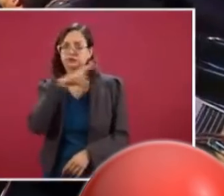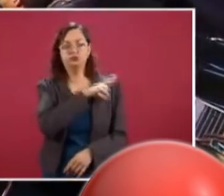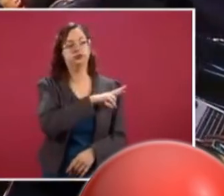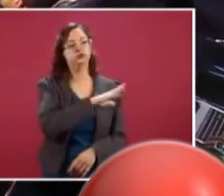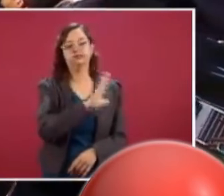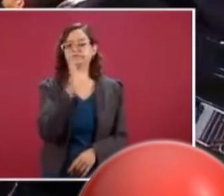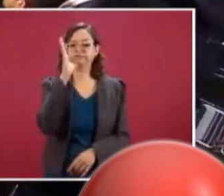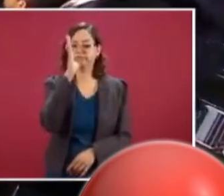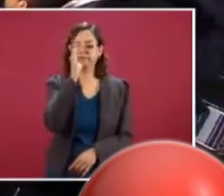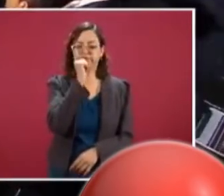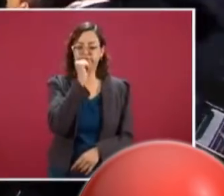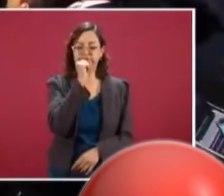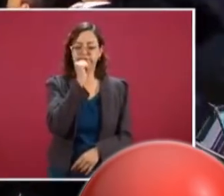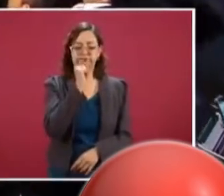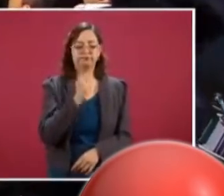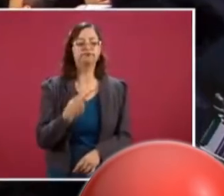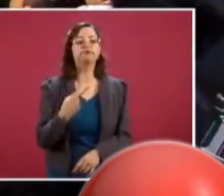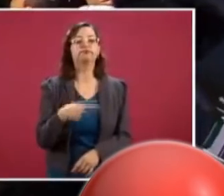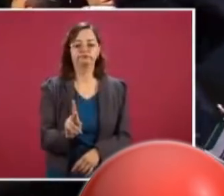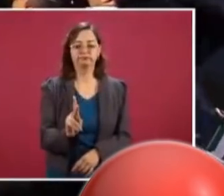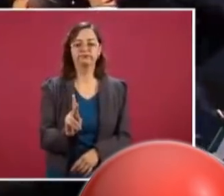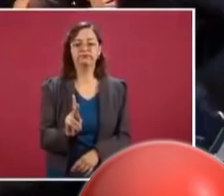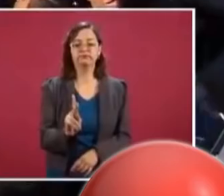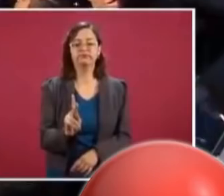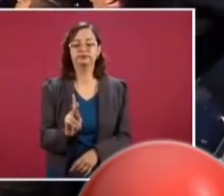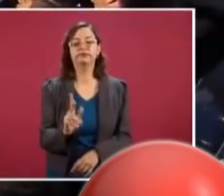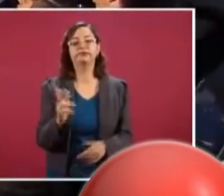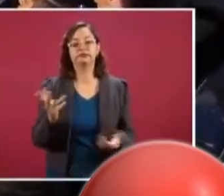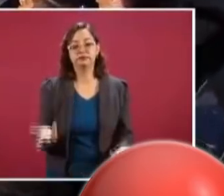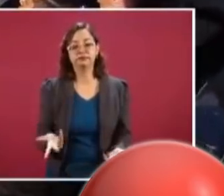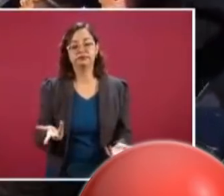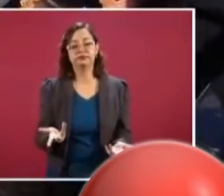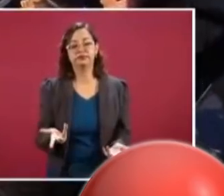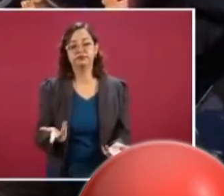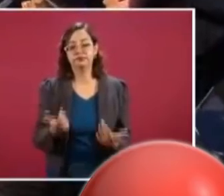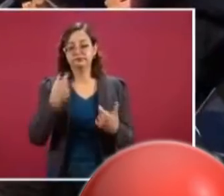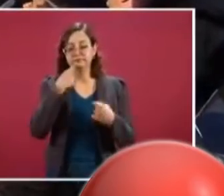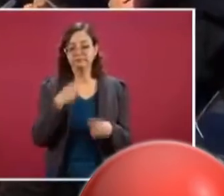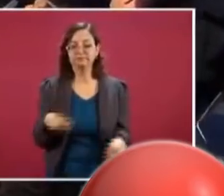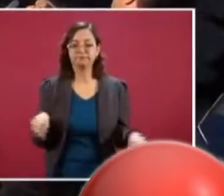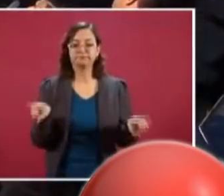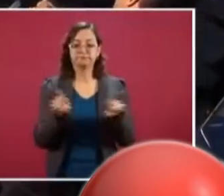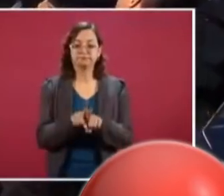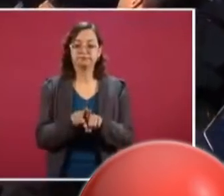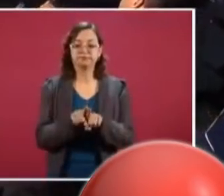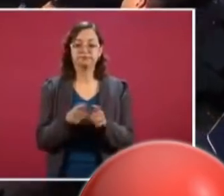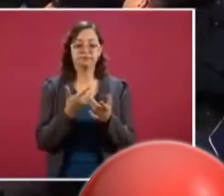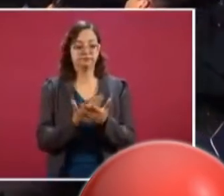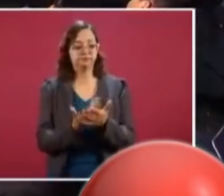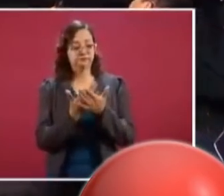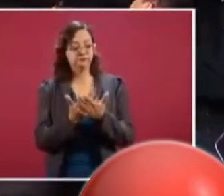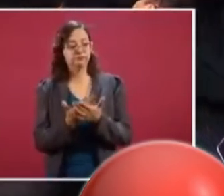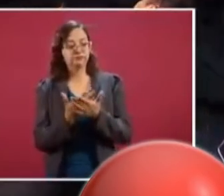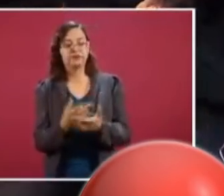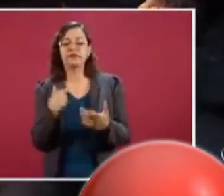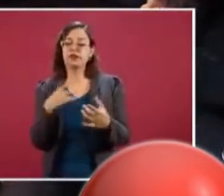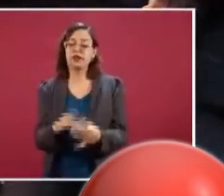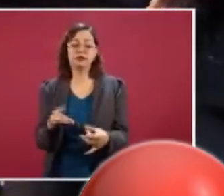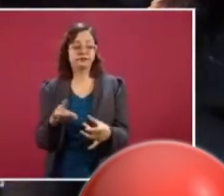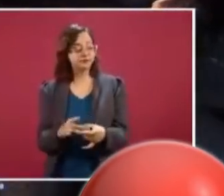pero también esperando que Carlos consiguiera la lista